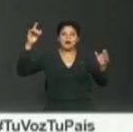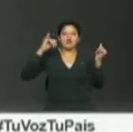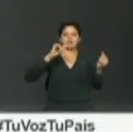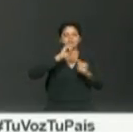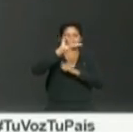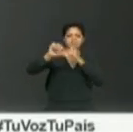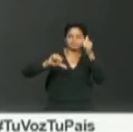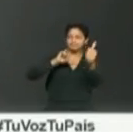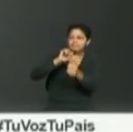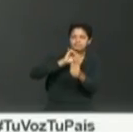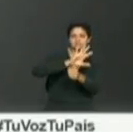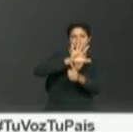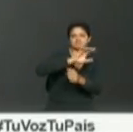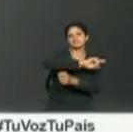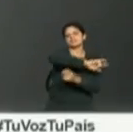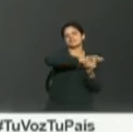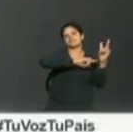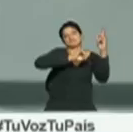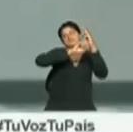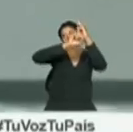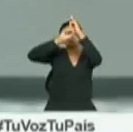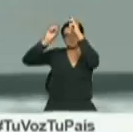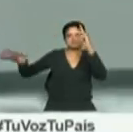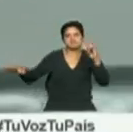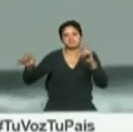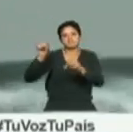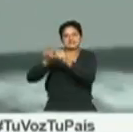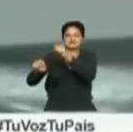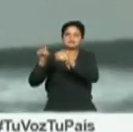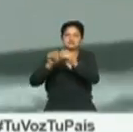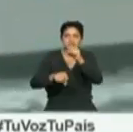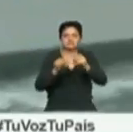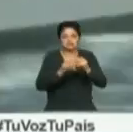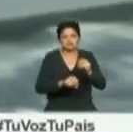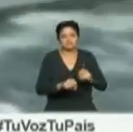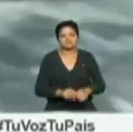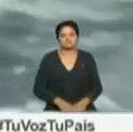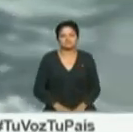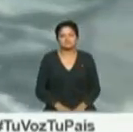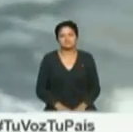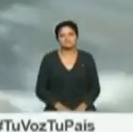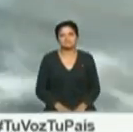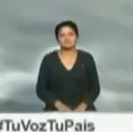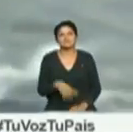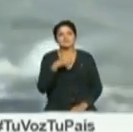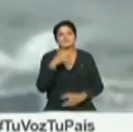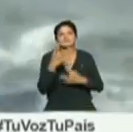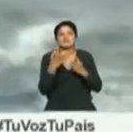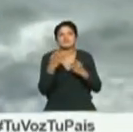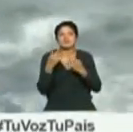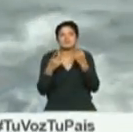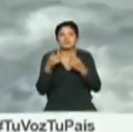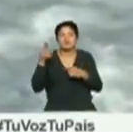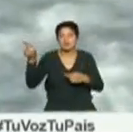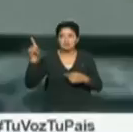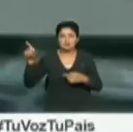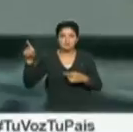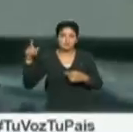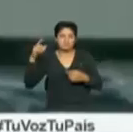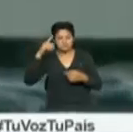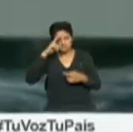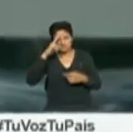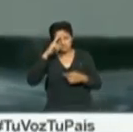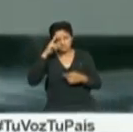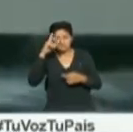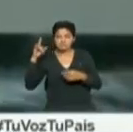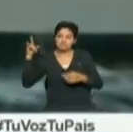asegurado que fue en defensa propia. El Pentágono ha señalado que los objetivos de los ataques fueron radares que participaron en el reciente